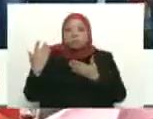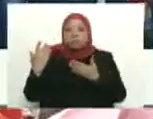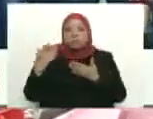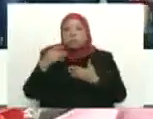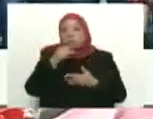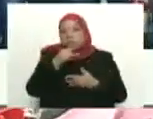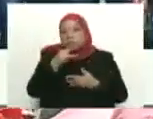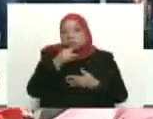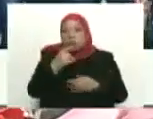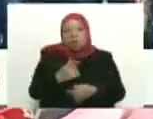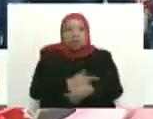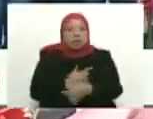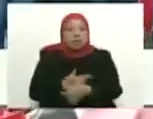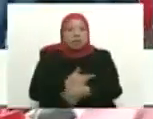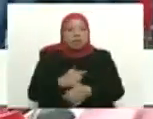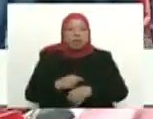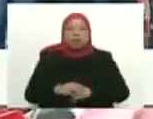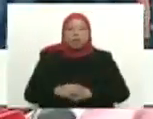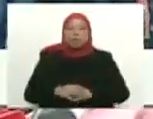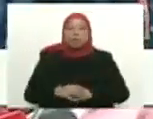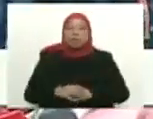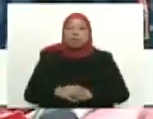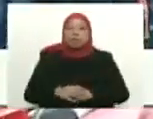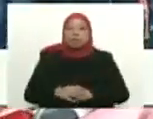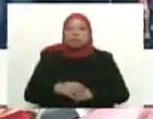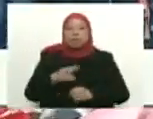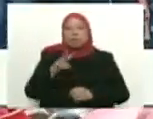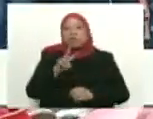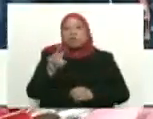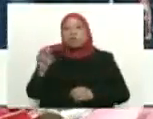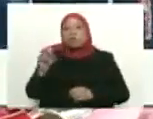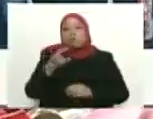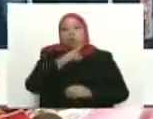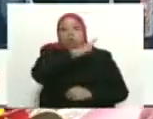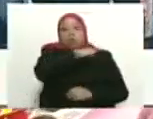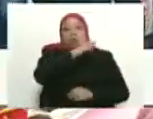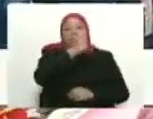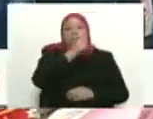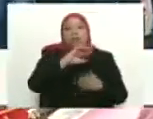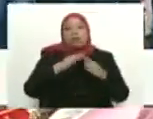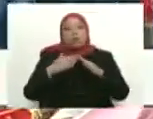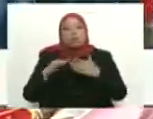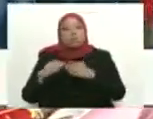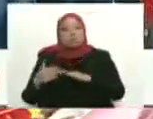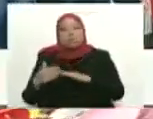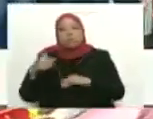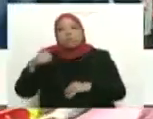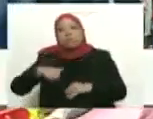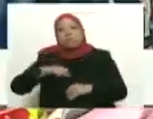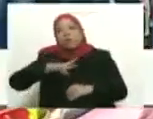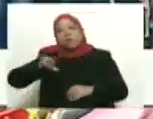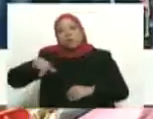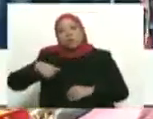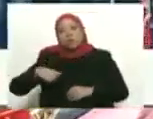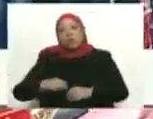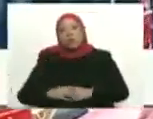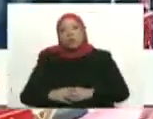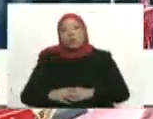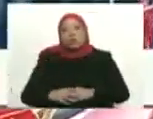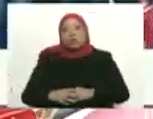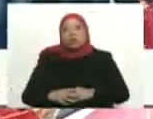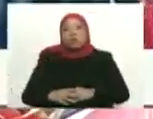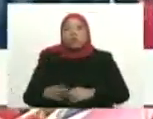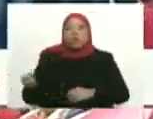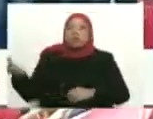Ansonia Hernández. 20 de los jefes de calle, jefes de comunidad están aquí arriba con nosotros. Pudieran estar